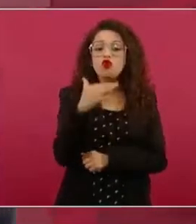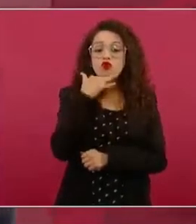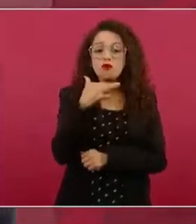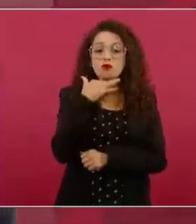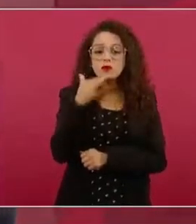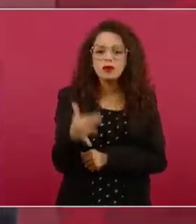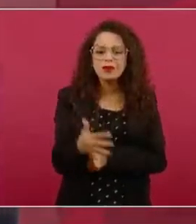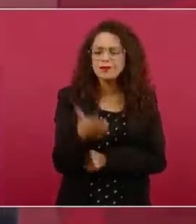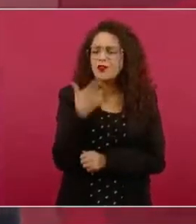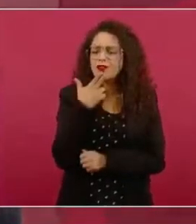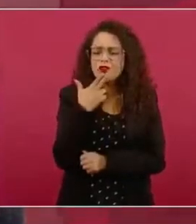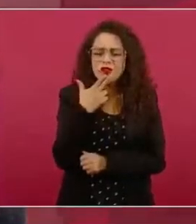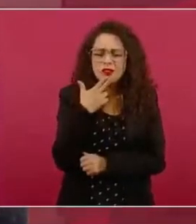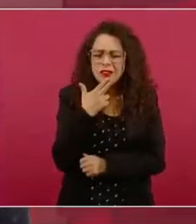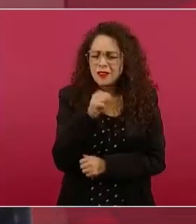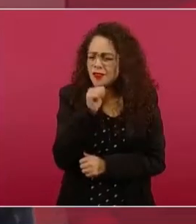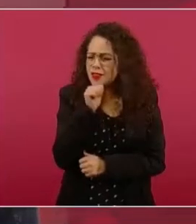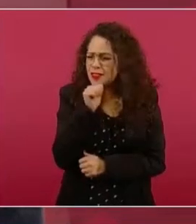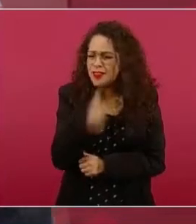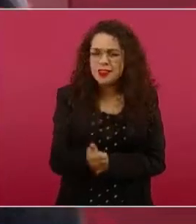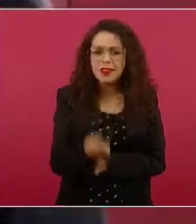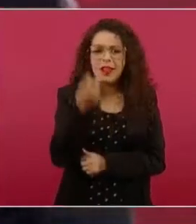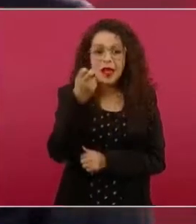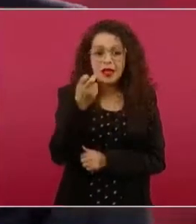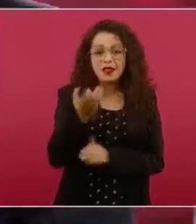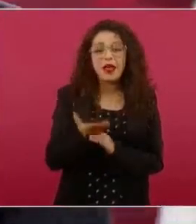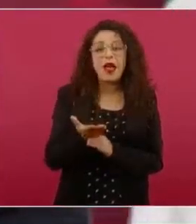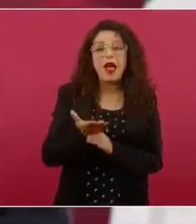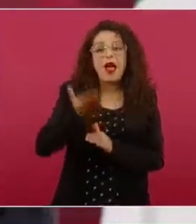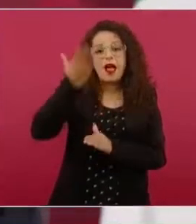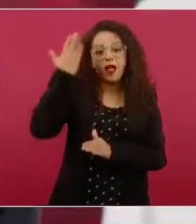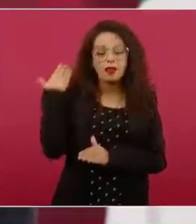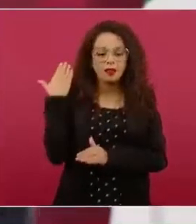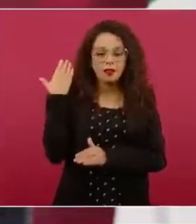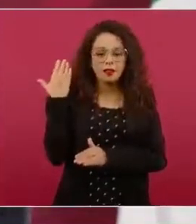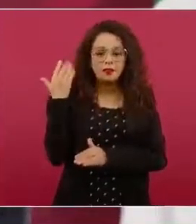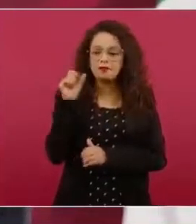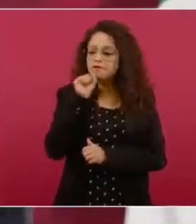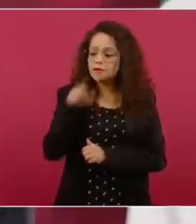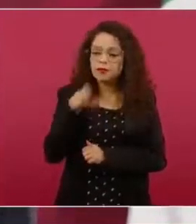¿Qué era lo que pasaba? ¿Sí? Entonces,